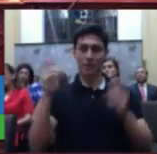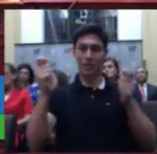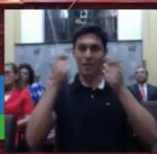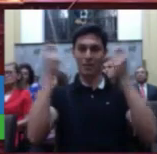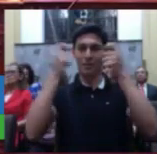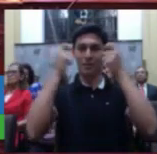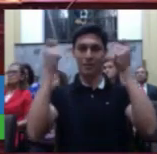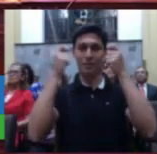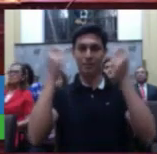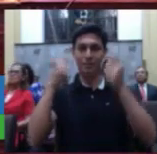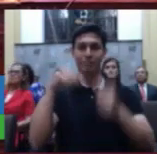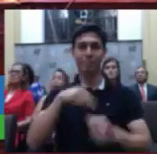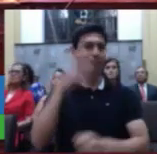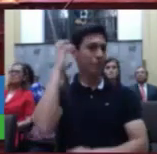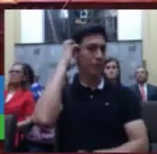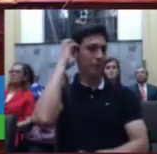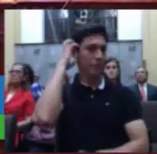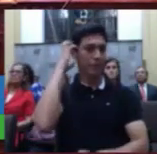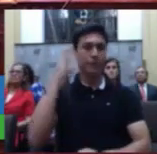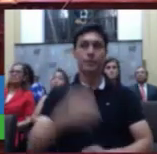Miraflores.